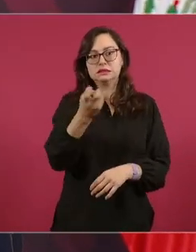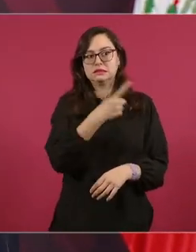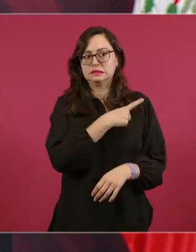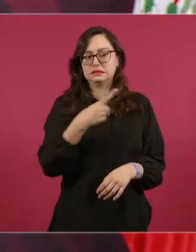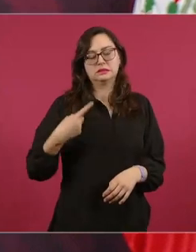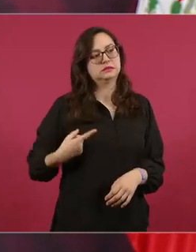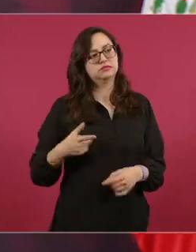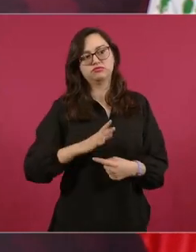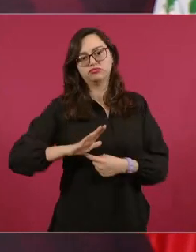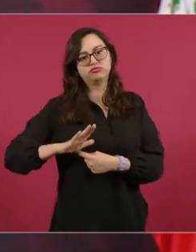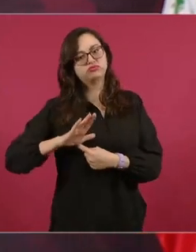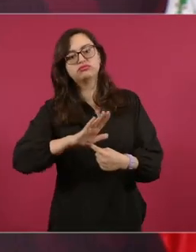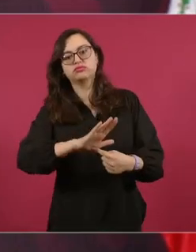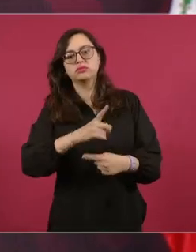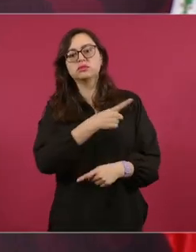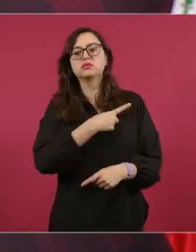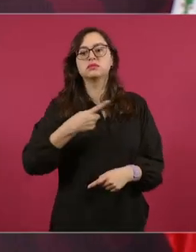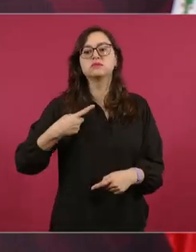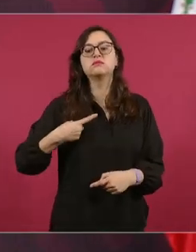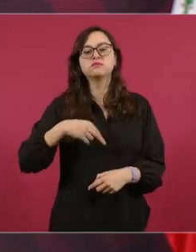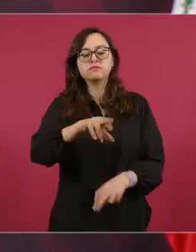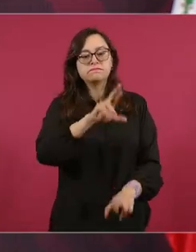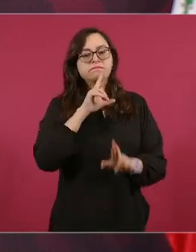Entonces, es